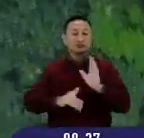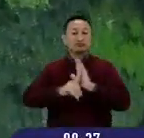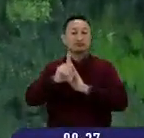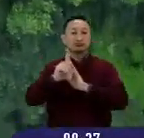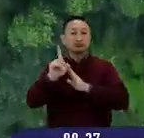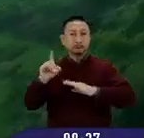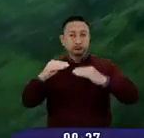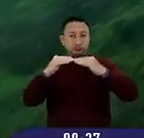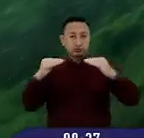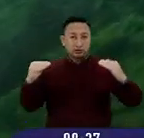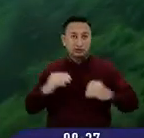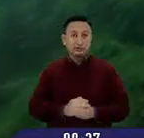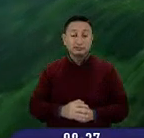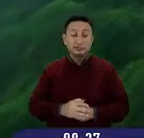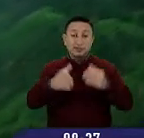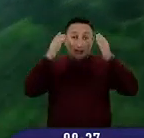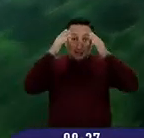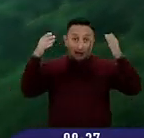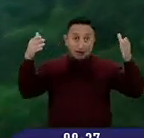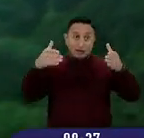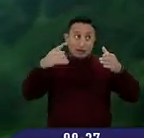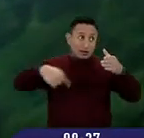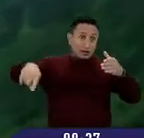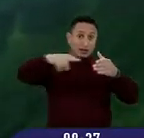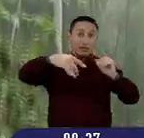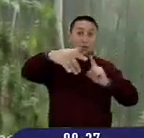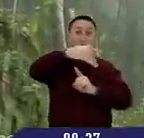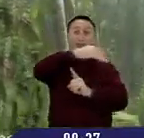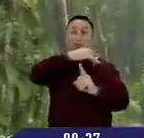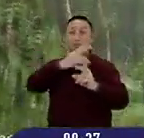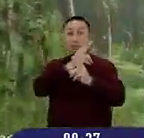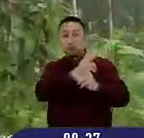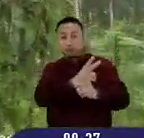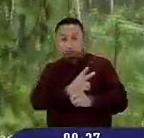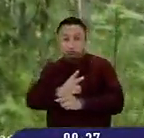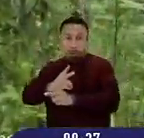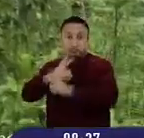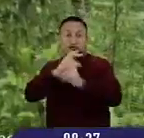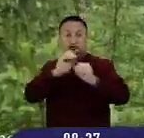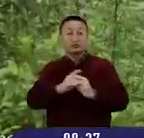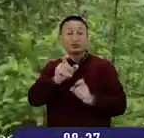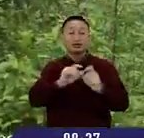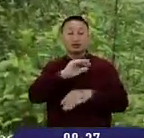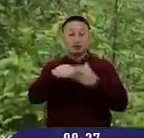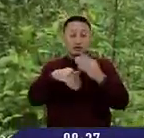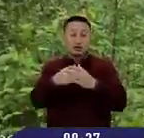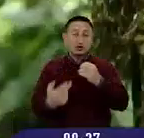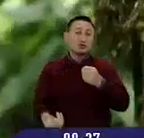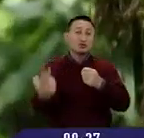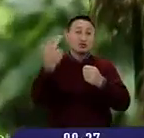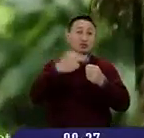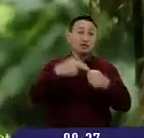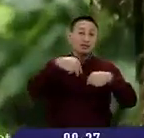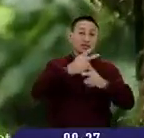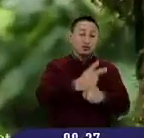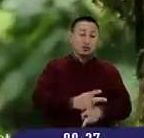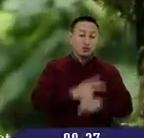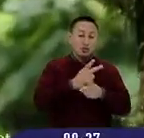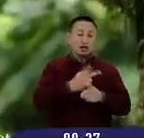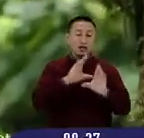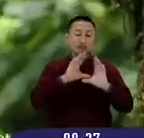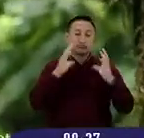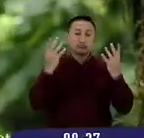y equitativo, enfocado en la conservación ambiental y la participación activa de todos los sectores hacia la protección del